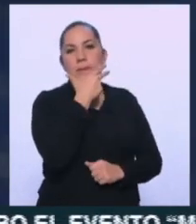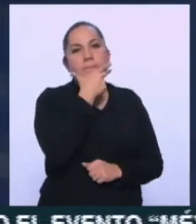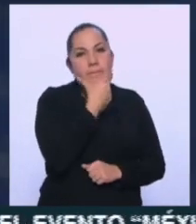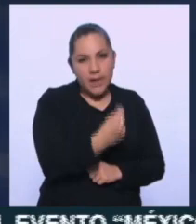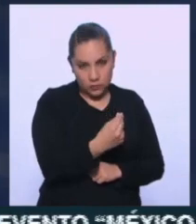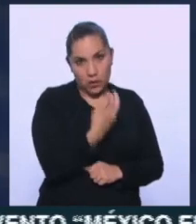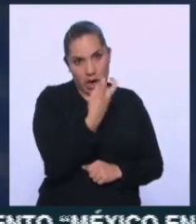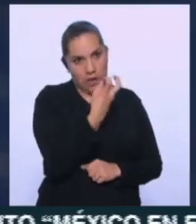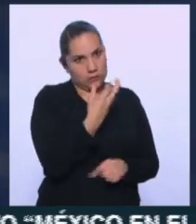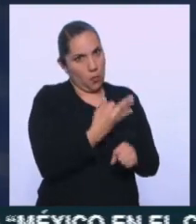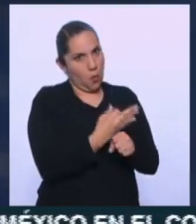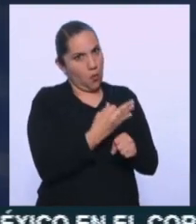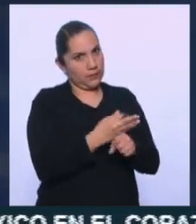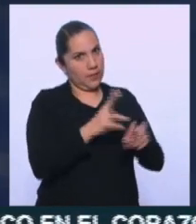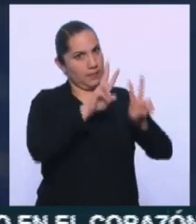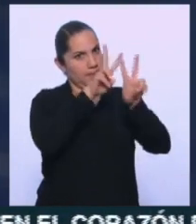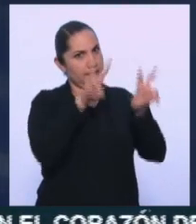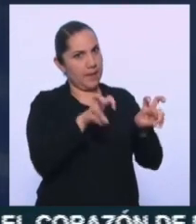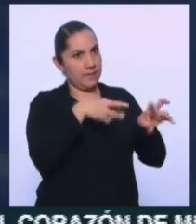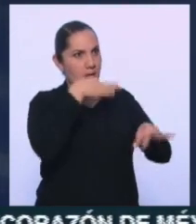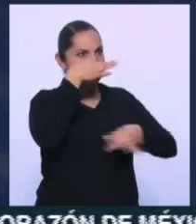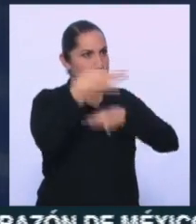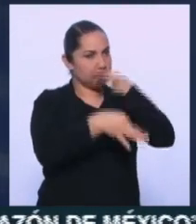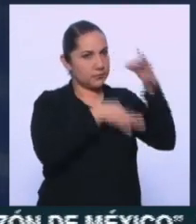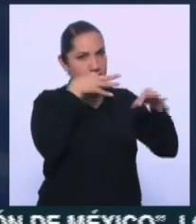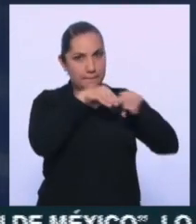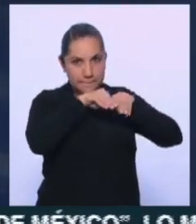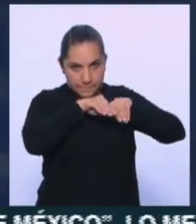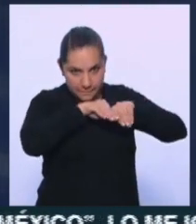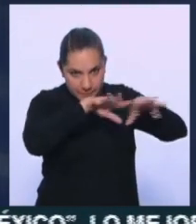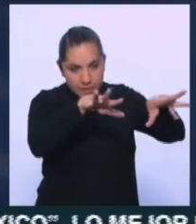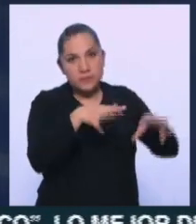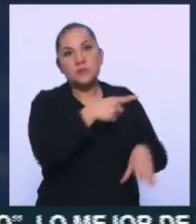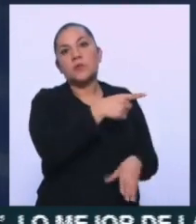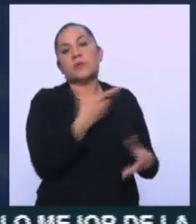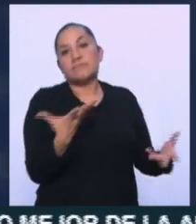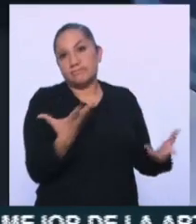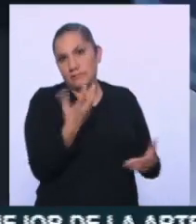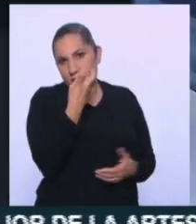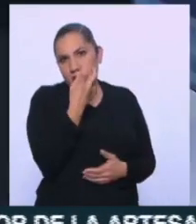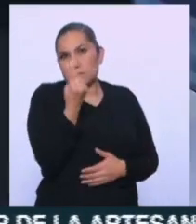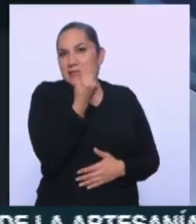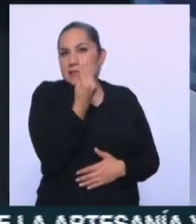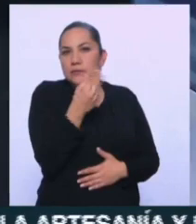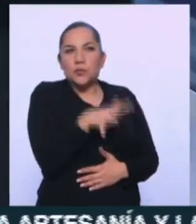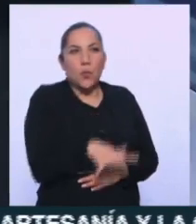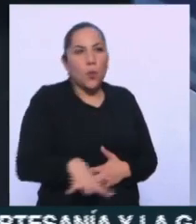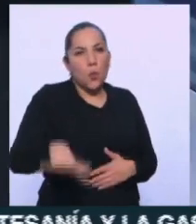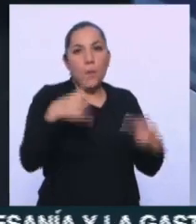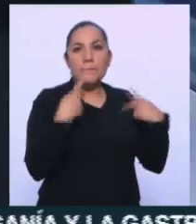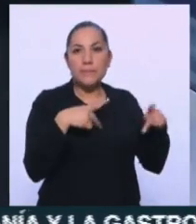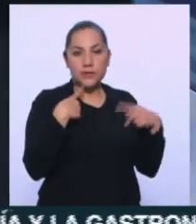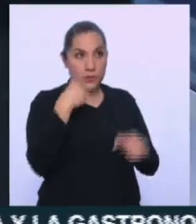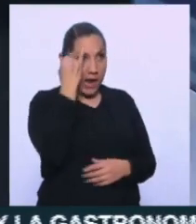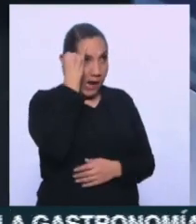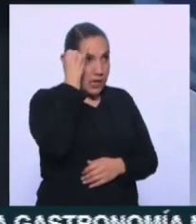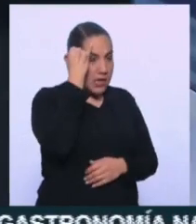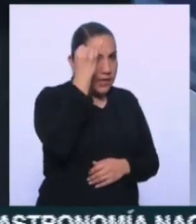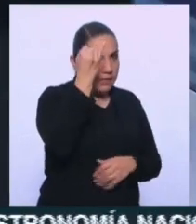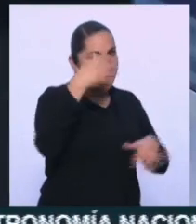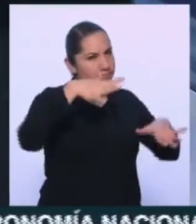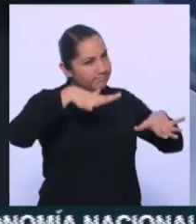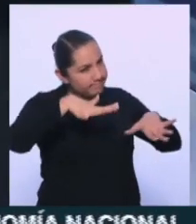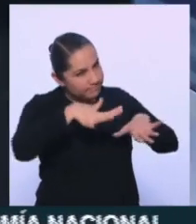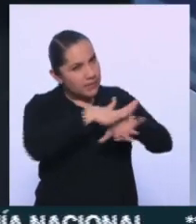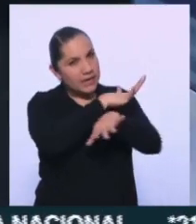y me parece importante pues que también los hombres hagan un cambio de chip en la cabeza, ¿no? Hagamos un cambio de chip. Hay